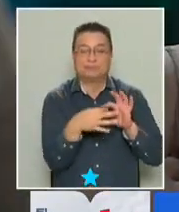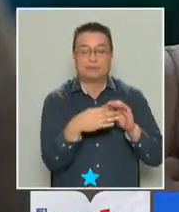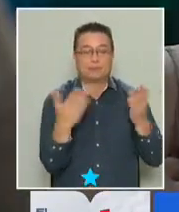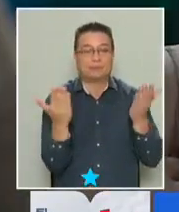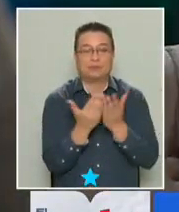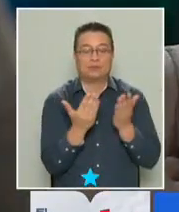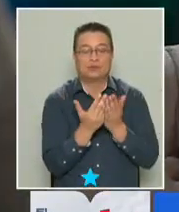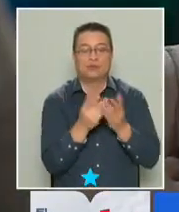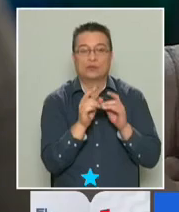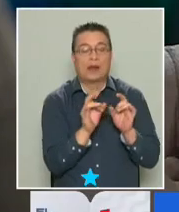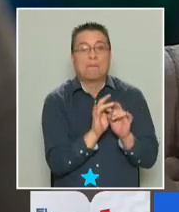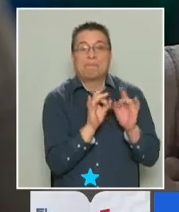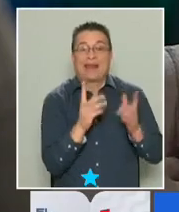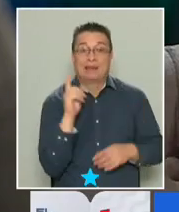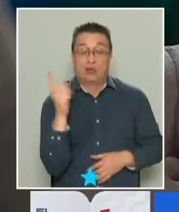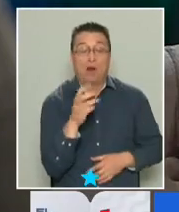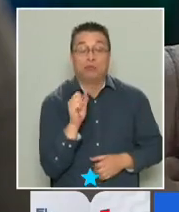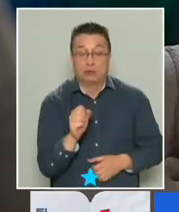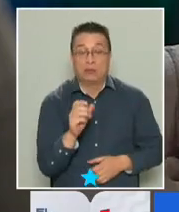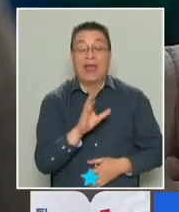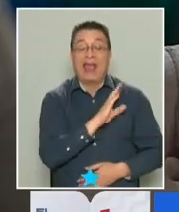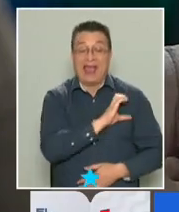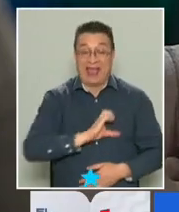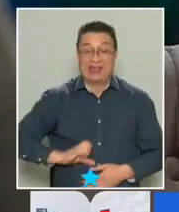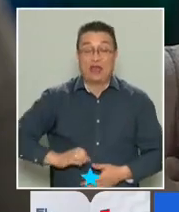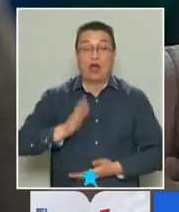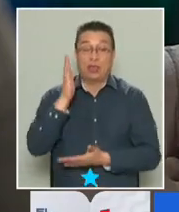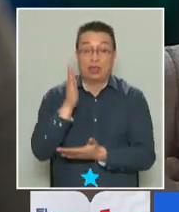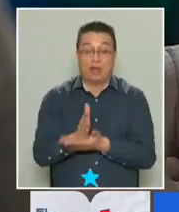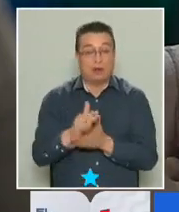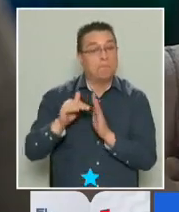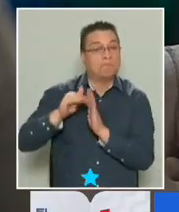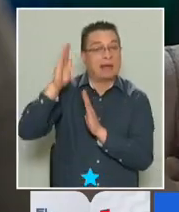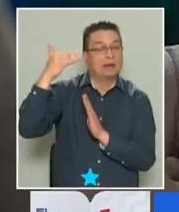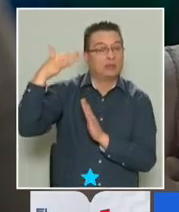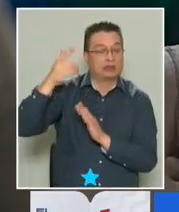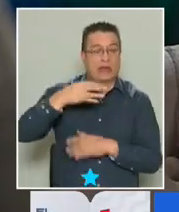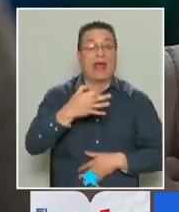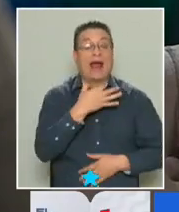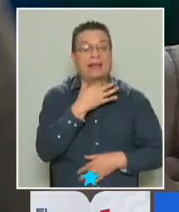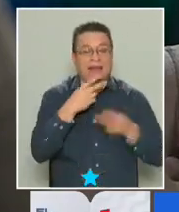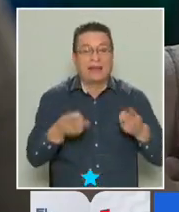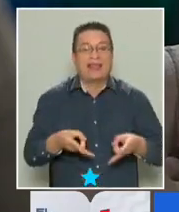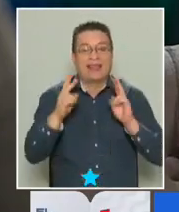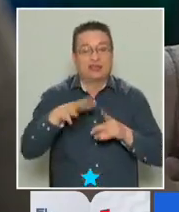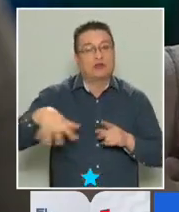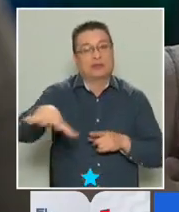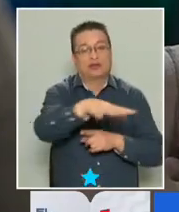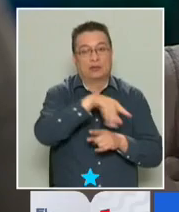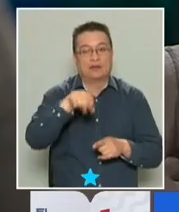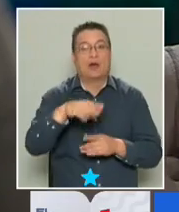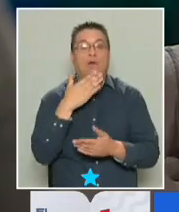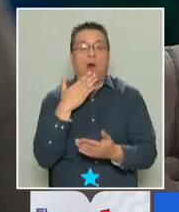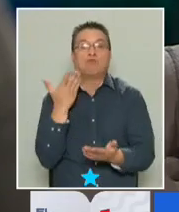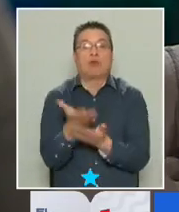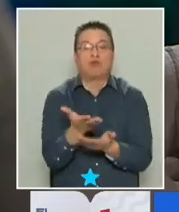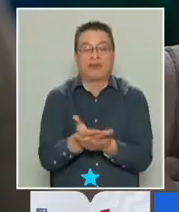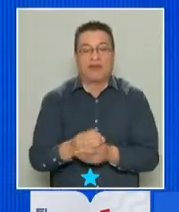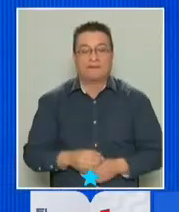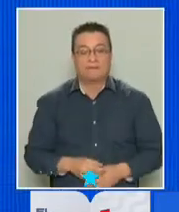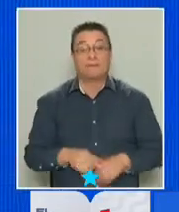y que por supuesto el deber del estado osea principalísimo para garantizar este derecho esta es la propuesta